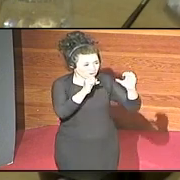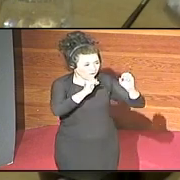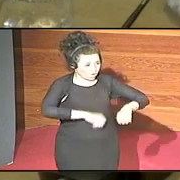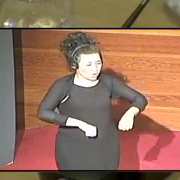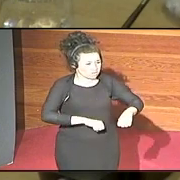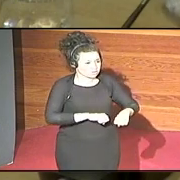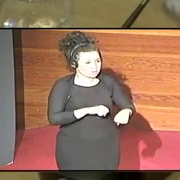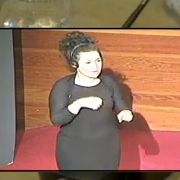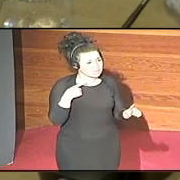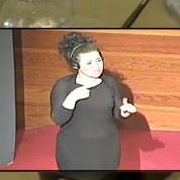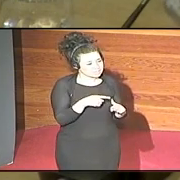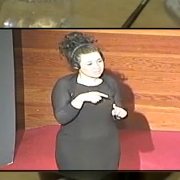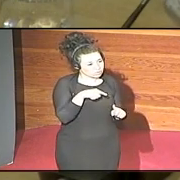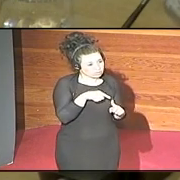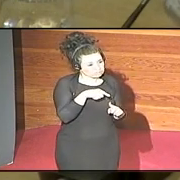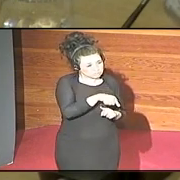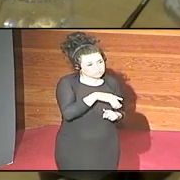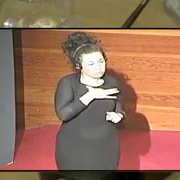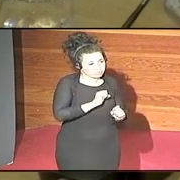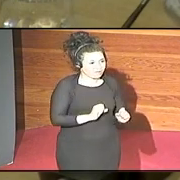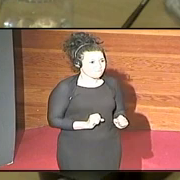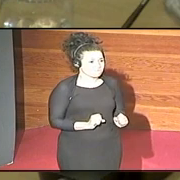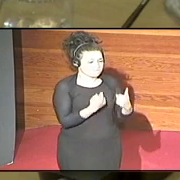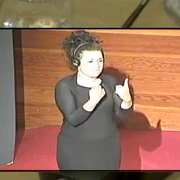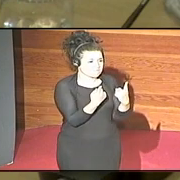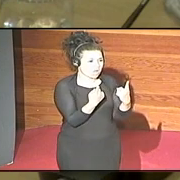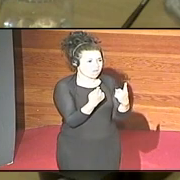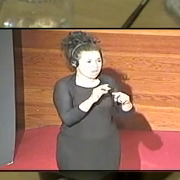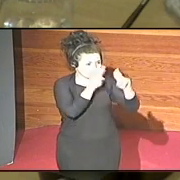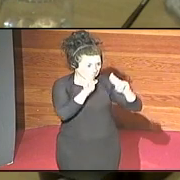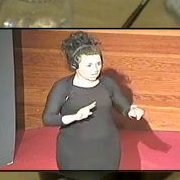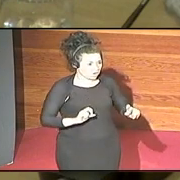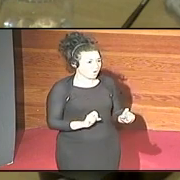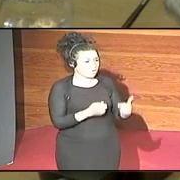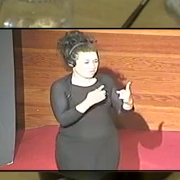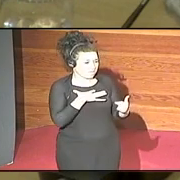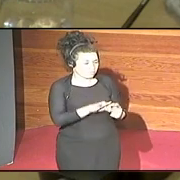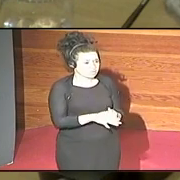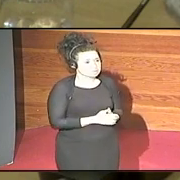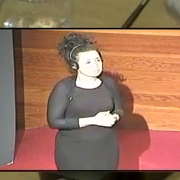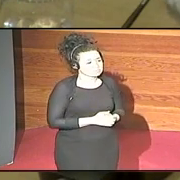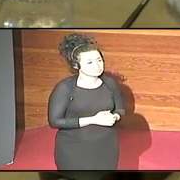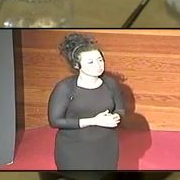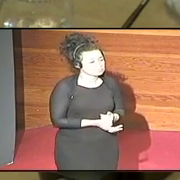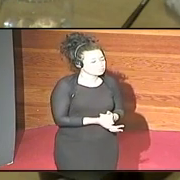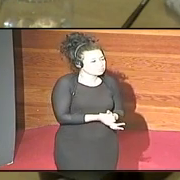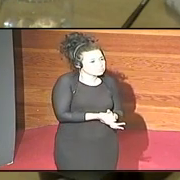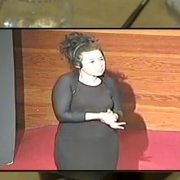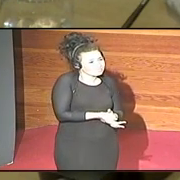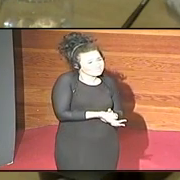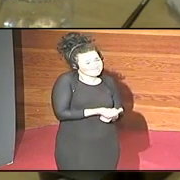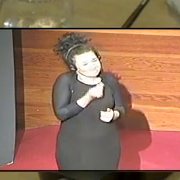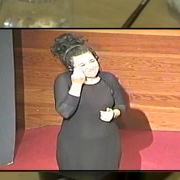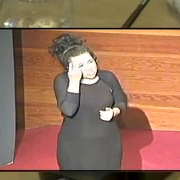pudiera tener un alcance oficial a nivel internacional. no creo que tenga mucho recorrido